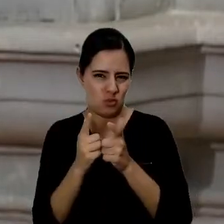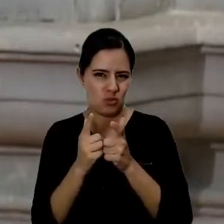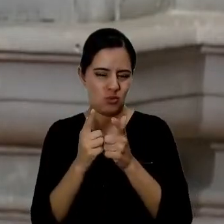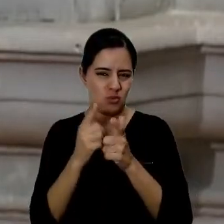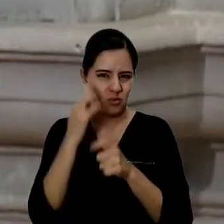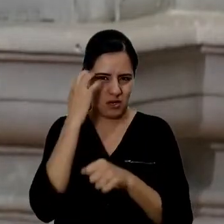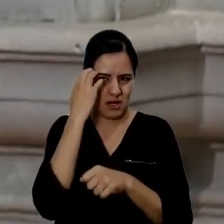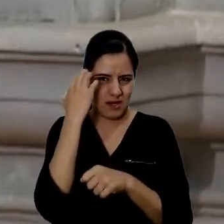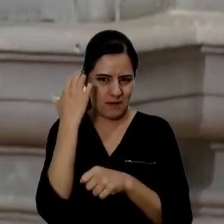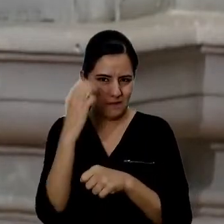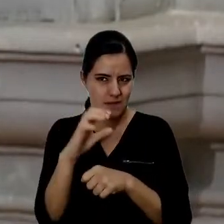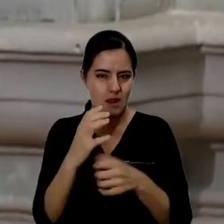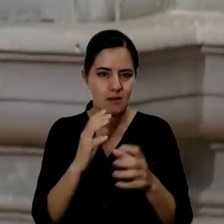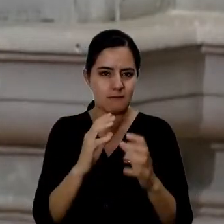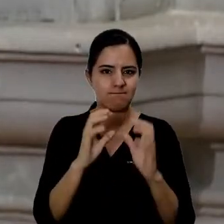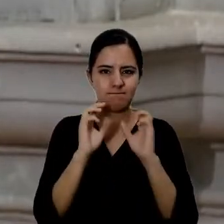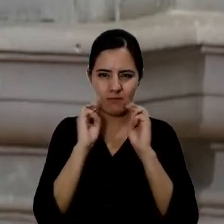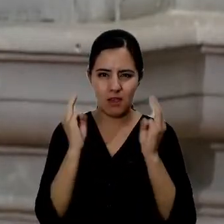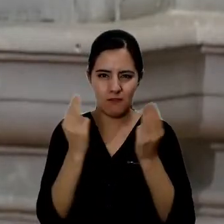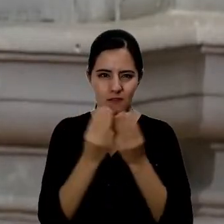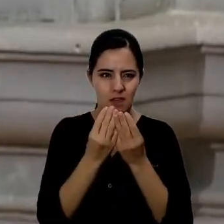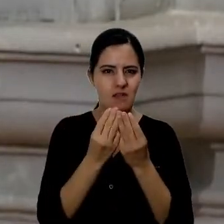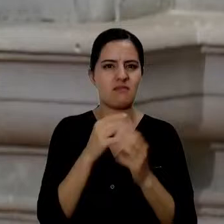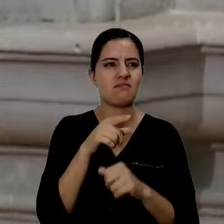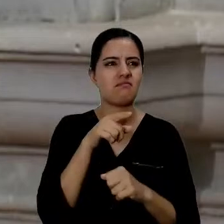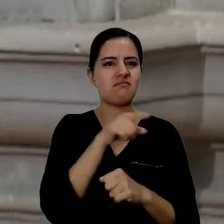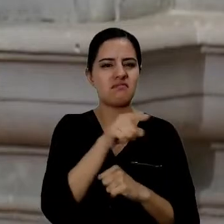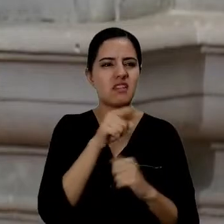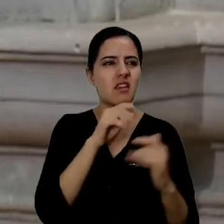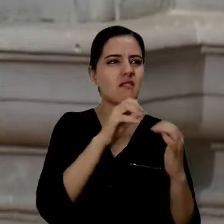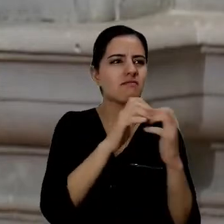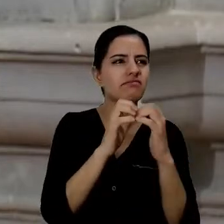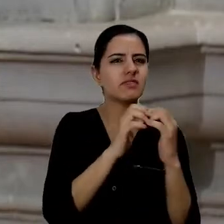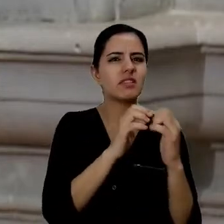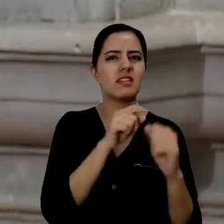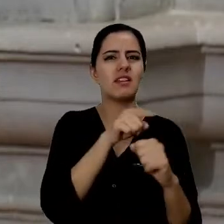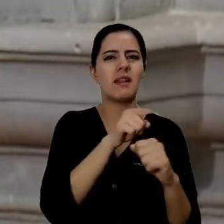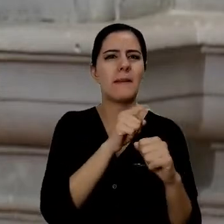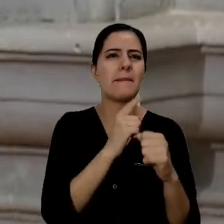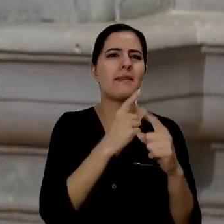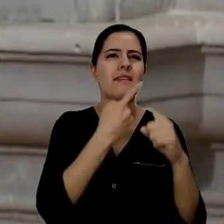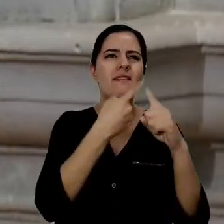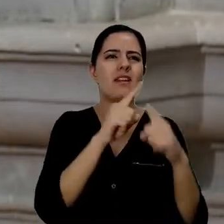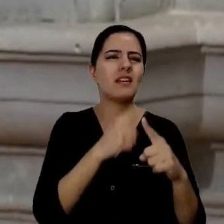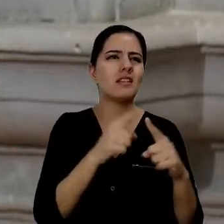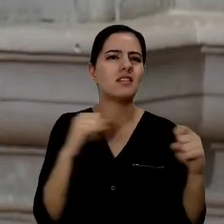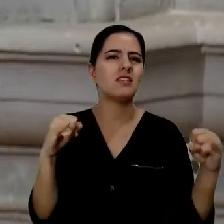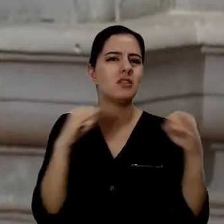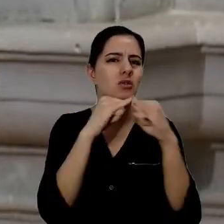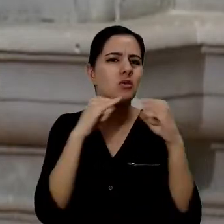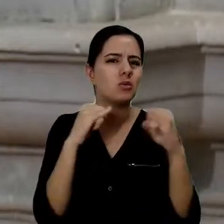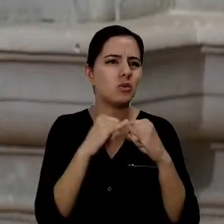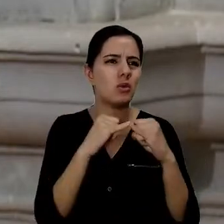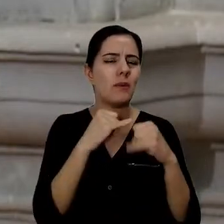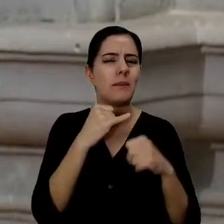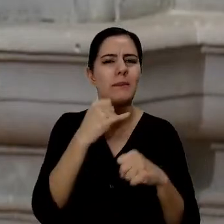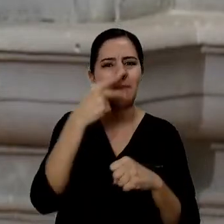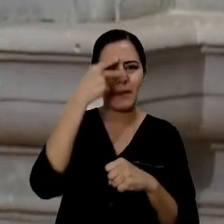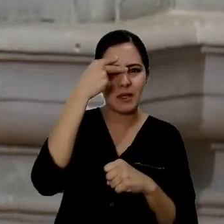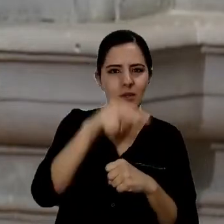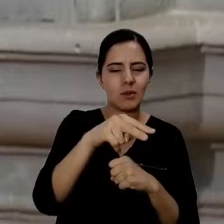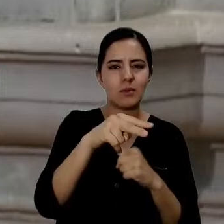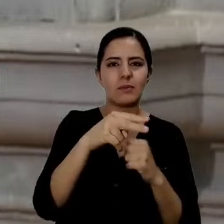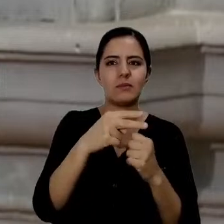con instituciones encargadas de la seguridad pública del Estado, entre ellos